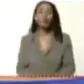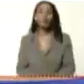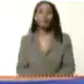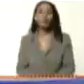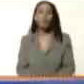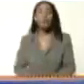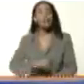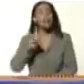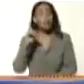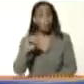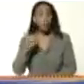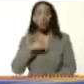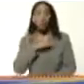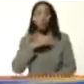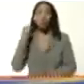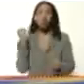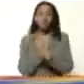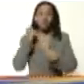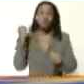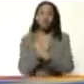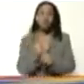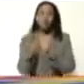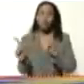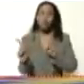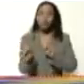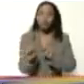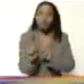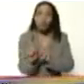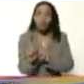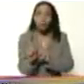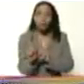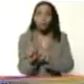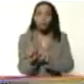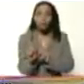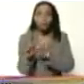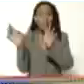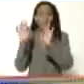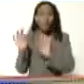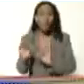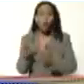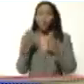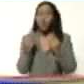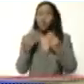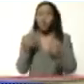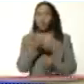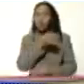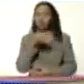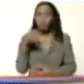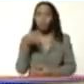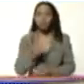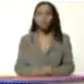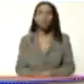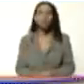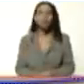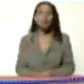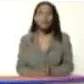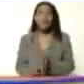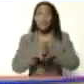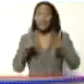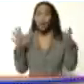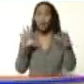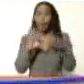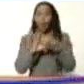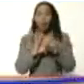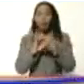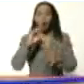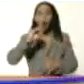también estamos trabajando de cerca de manera muy muy exitosa la gran alianza